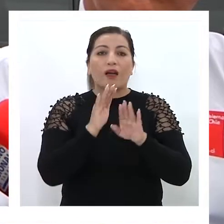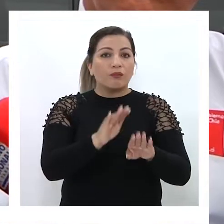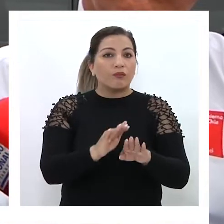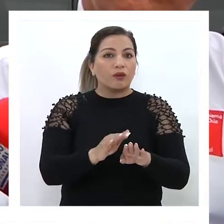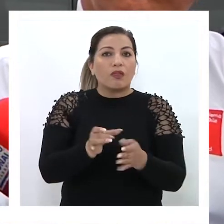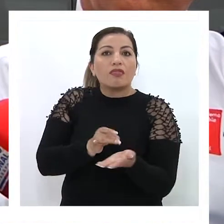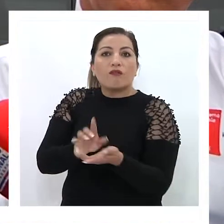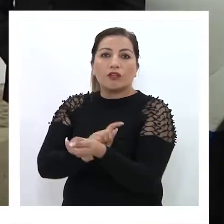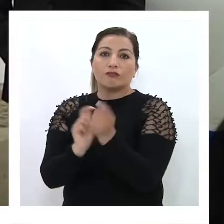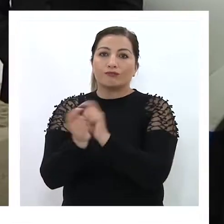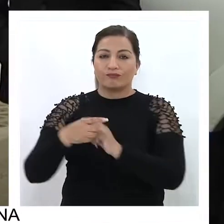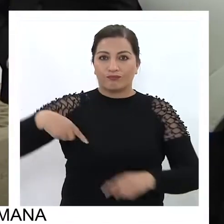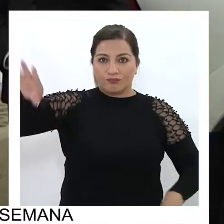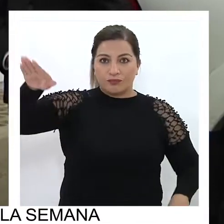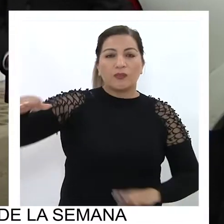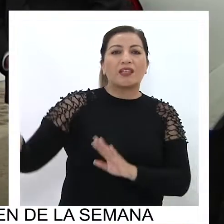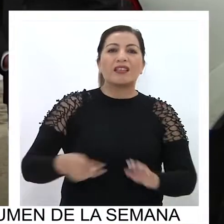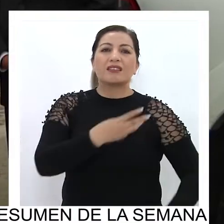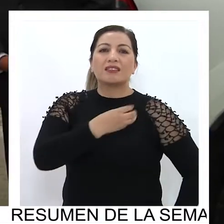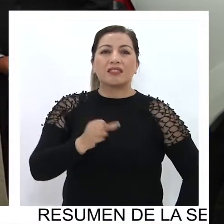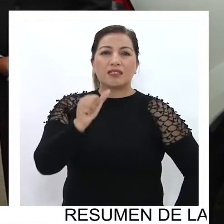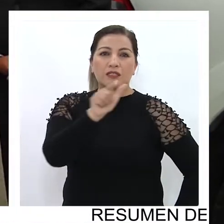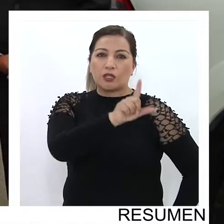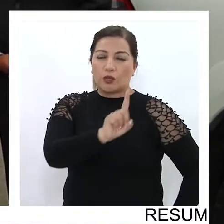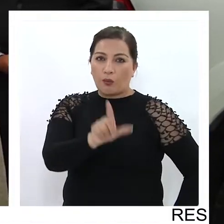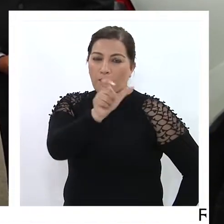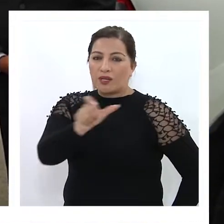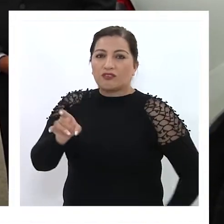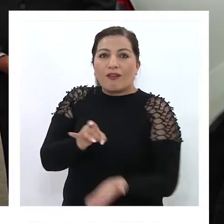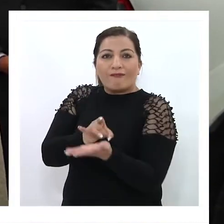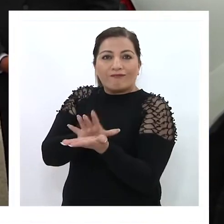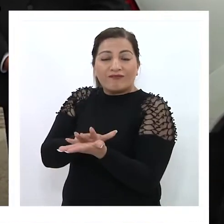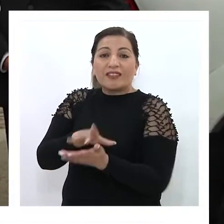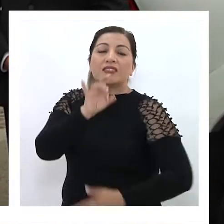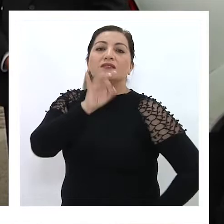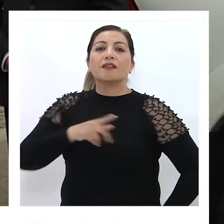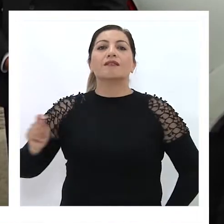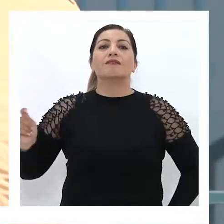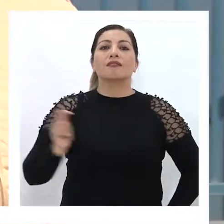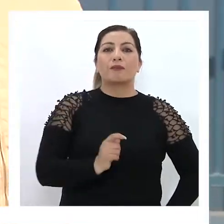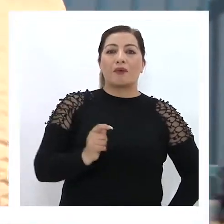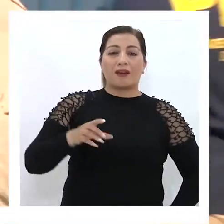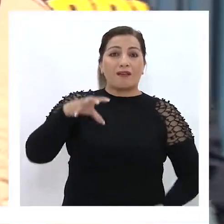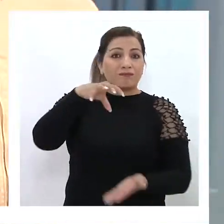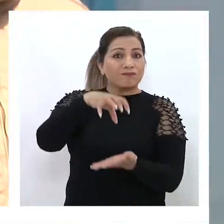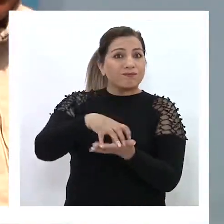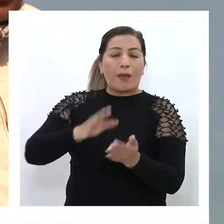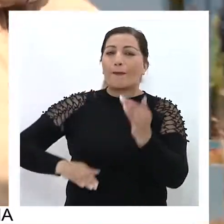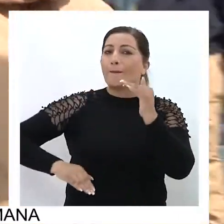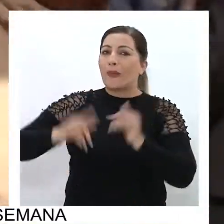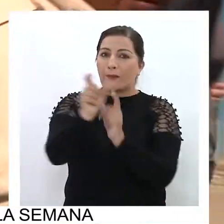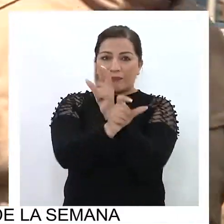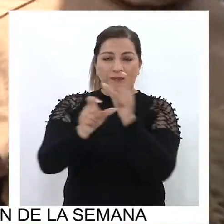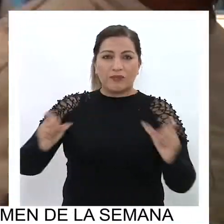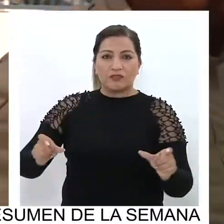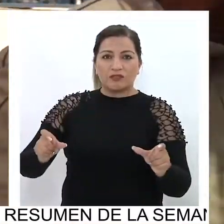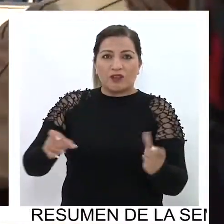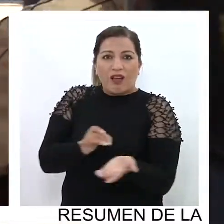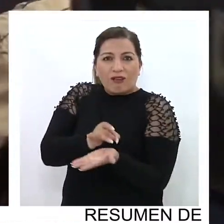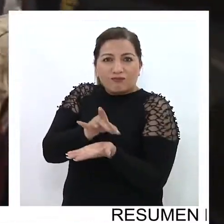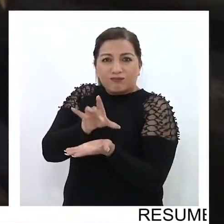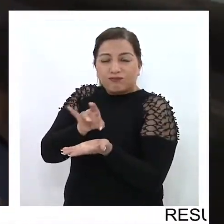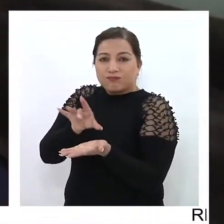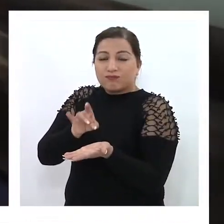va a ser devuelto a su país. Con 361 personas expulsadas, Tarapacá se convierte en la región con mayor cantidad de